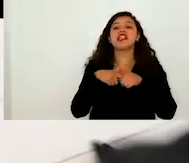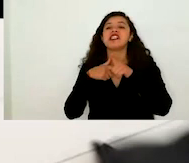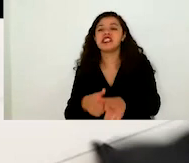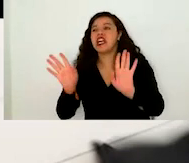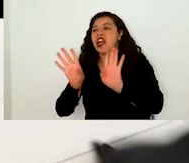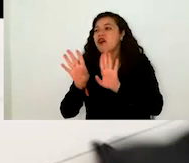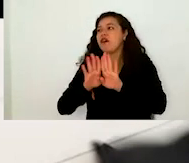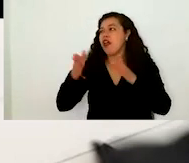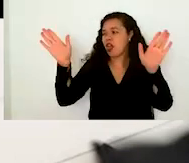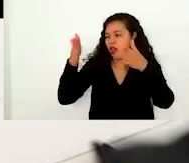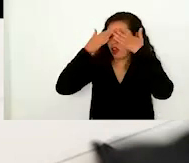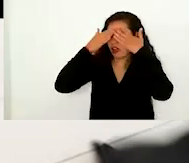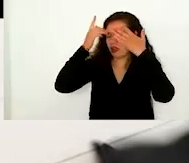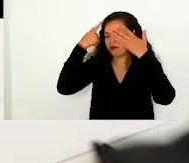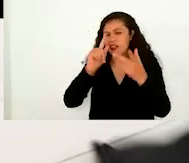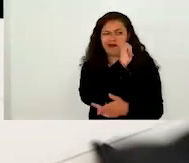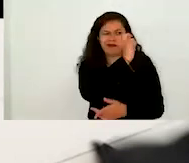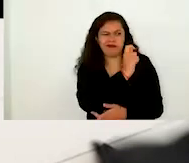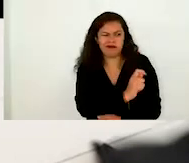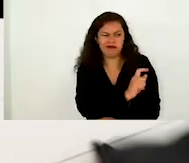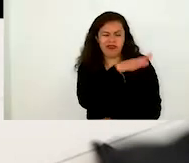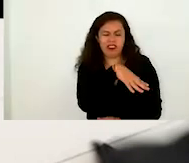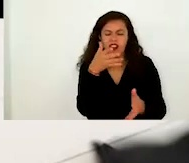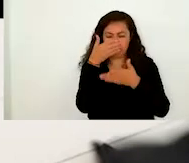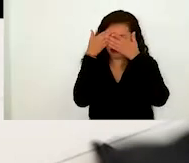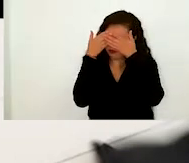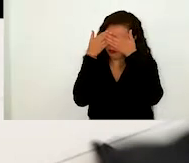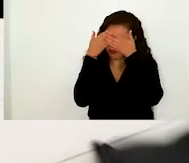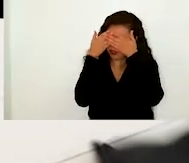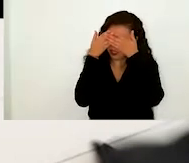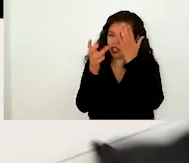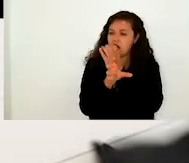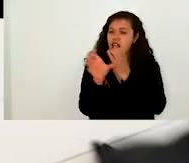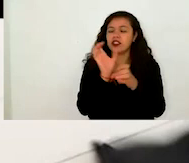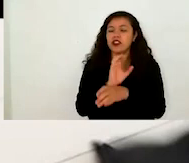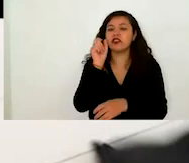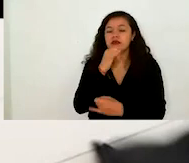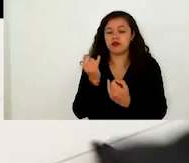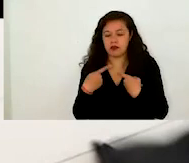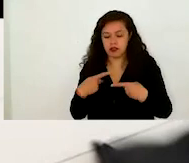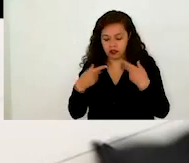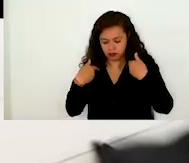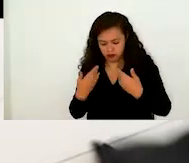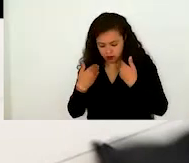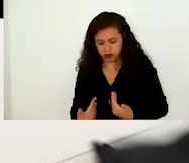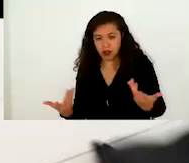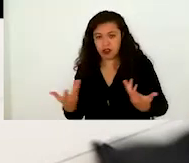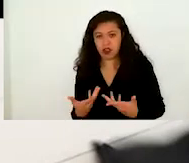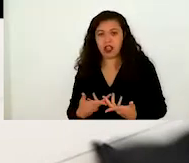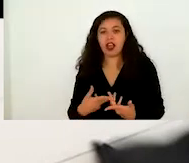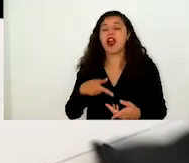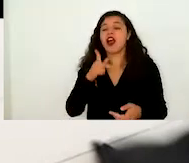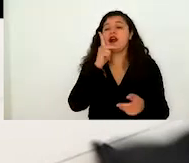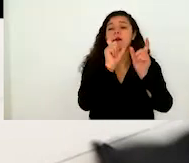de la significación de muchas de las cosas que él mismo hace proverbio italiano